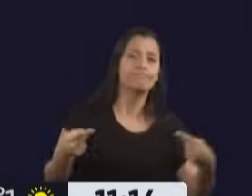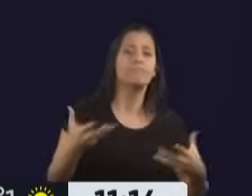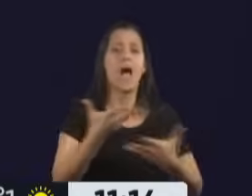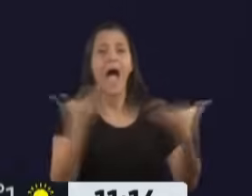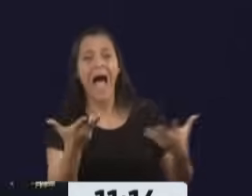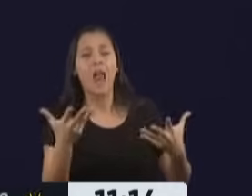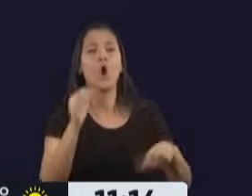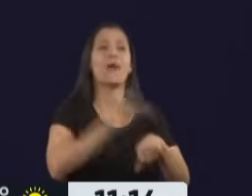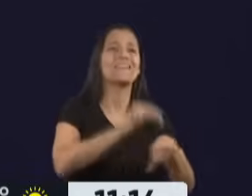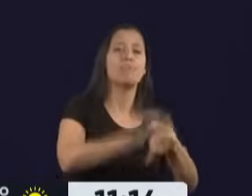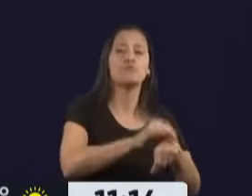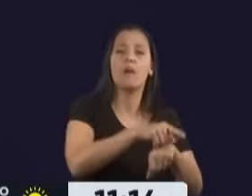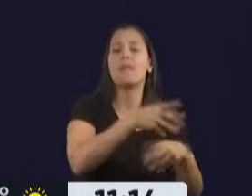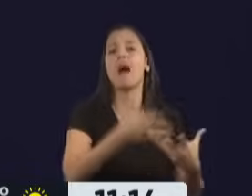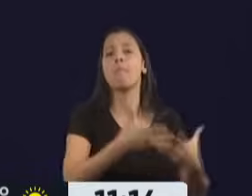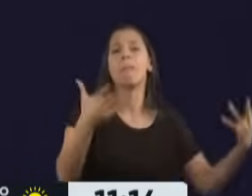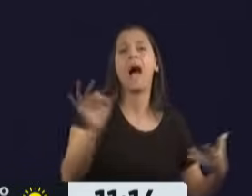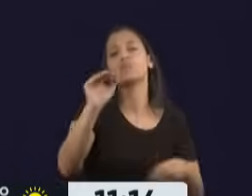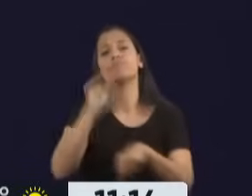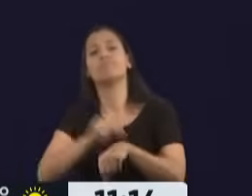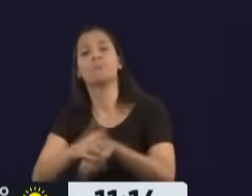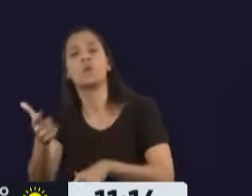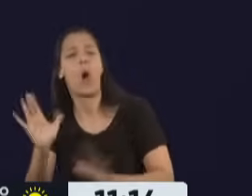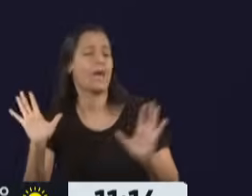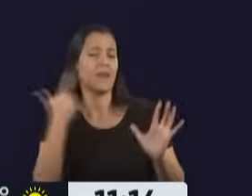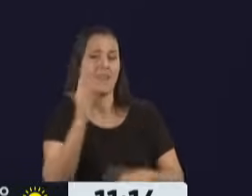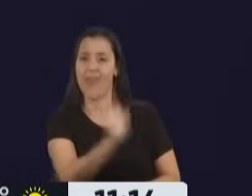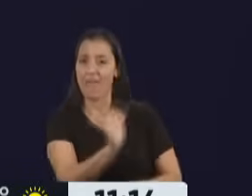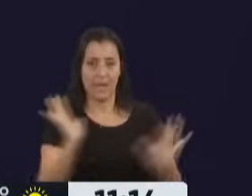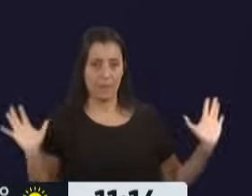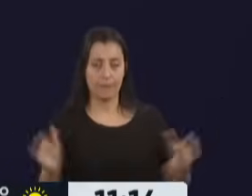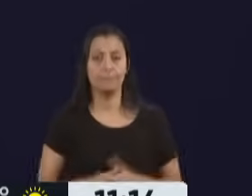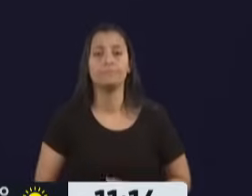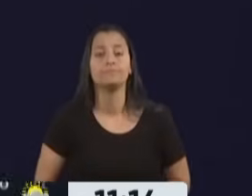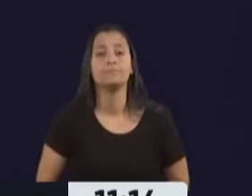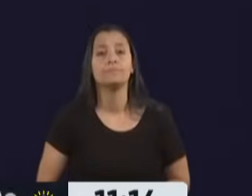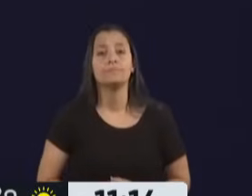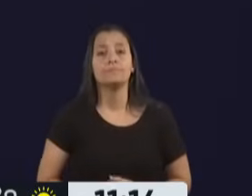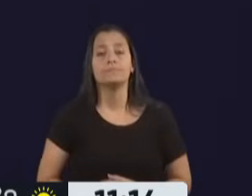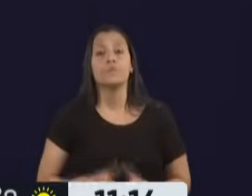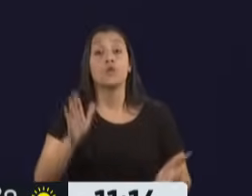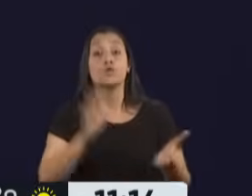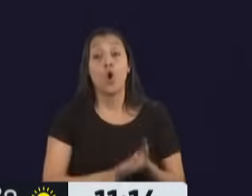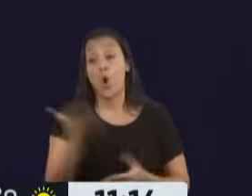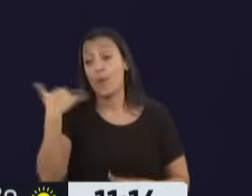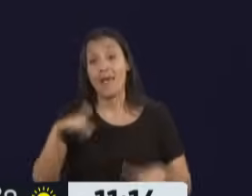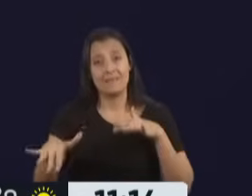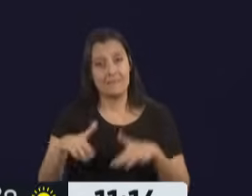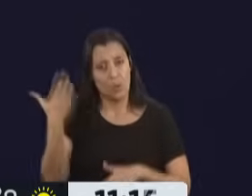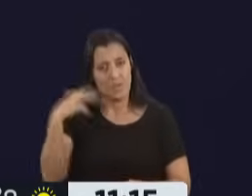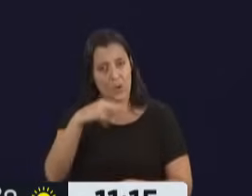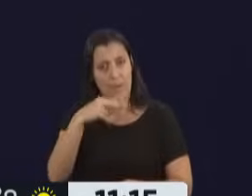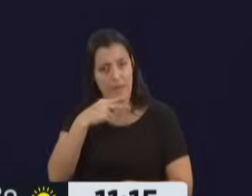mayor o menor grado de responsabilidad que pueda tener un funcionario. Con respecto al episodio que